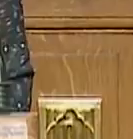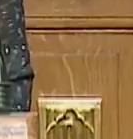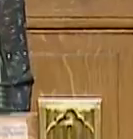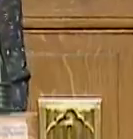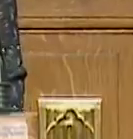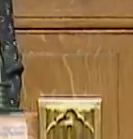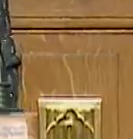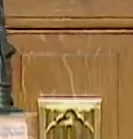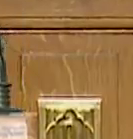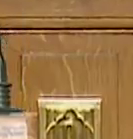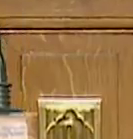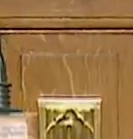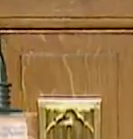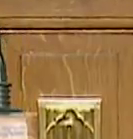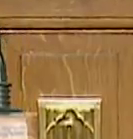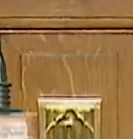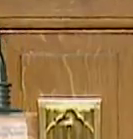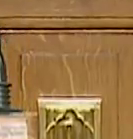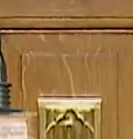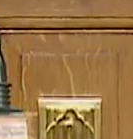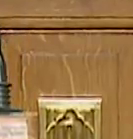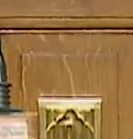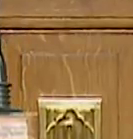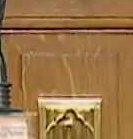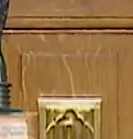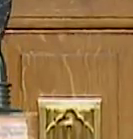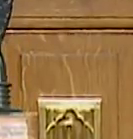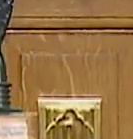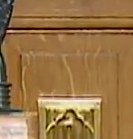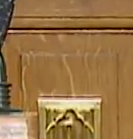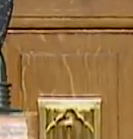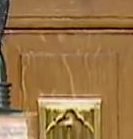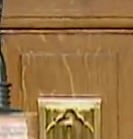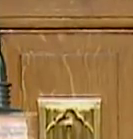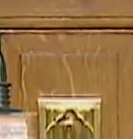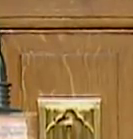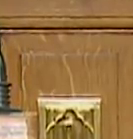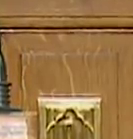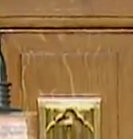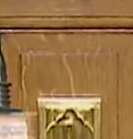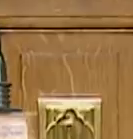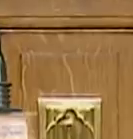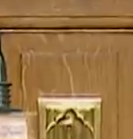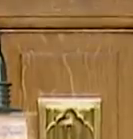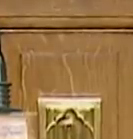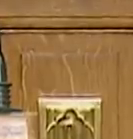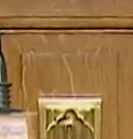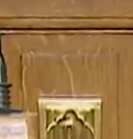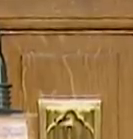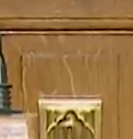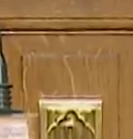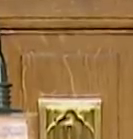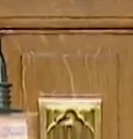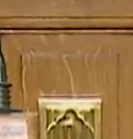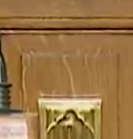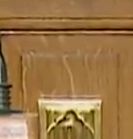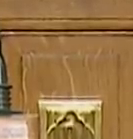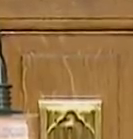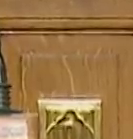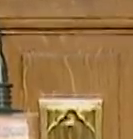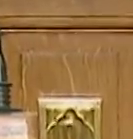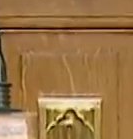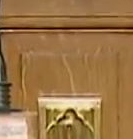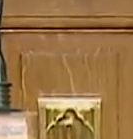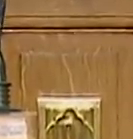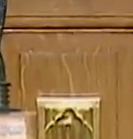no como un dato estadístico, la vida de cada ser humano como el fundamento